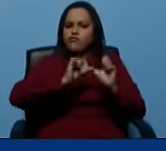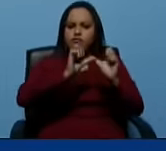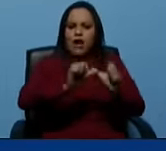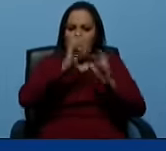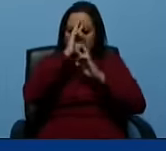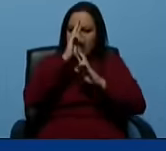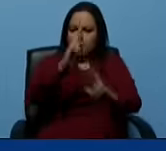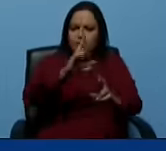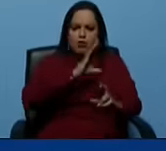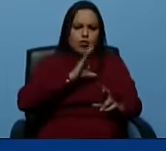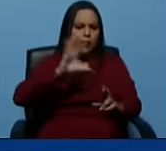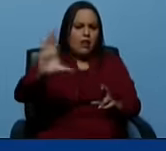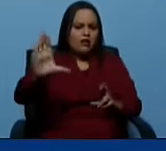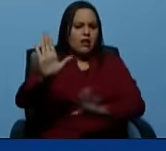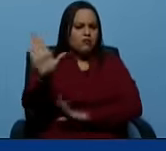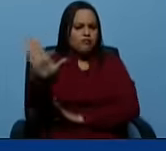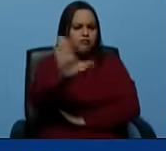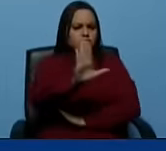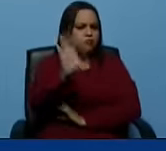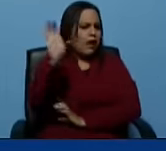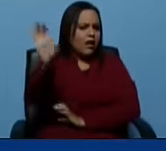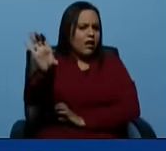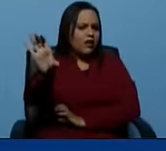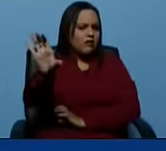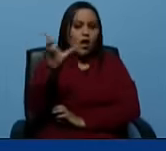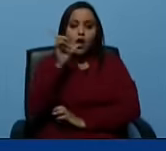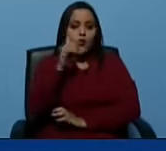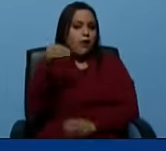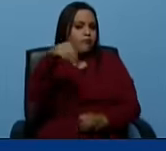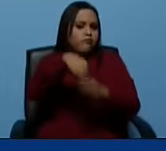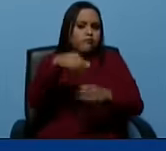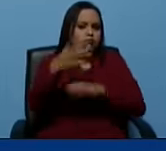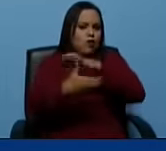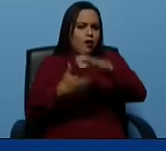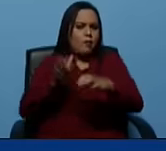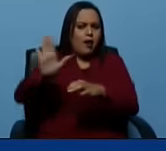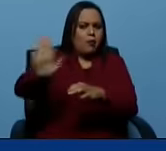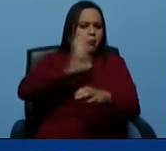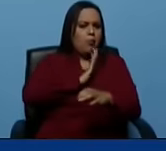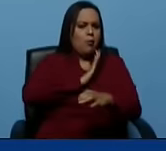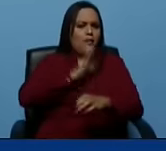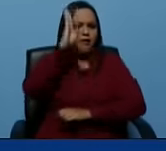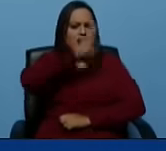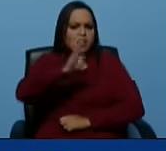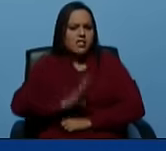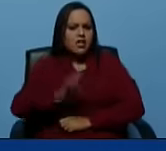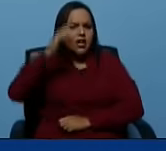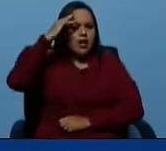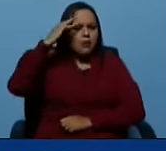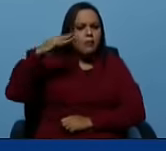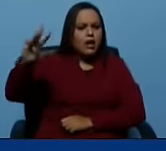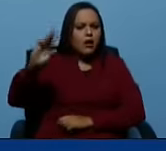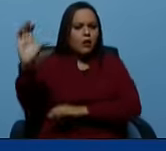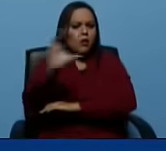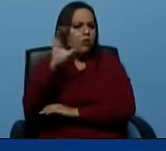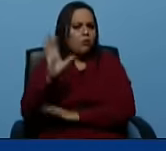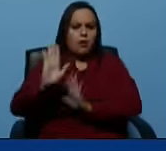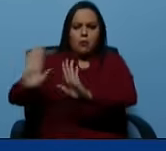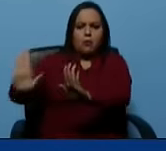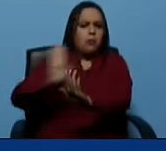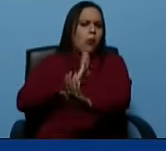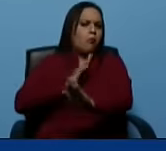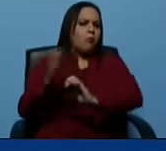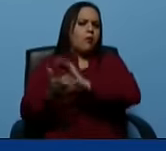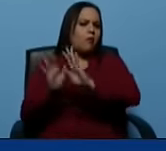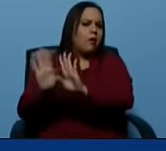Respetamos la soberanía de cada país. No nos metemos en asuntos internos ni de Brasil, ni de México, ni de Colombia. Ni